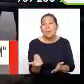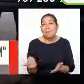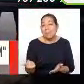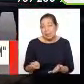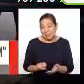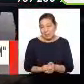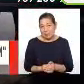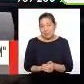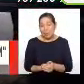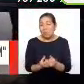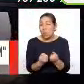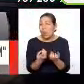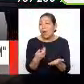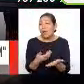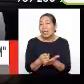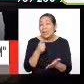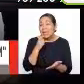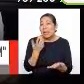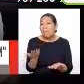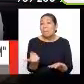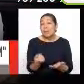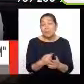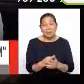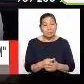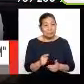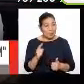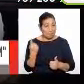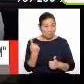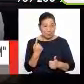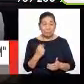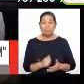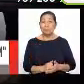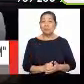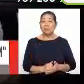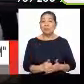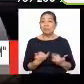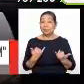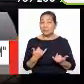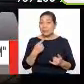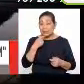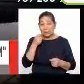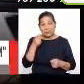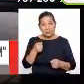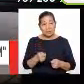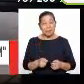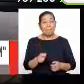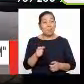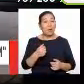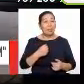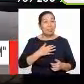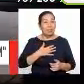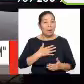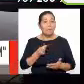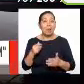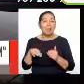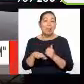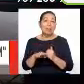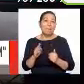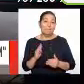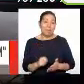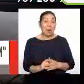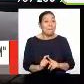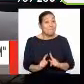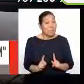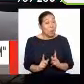solicitar una cantidad de dinero, que en primer lugar, bajo estas amenazas, el empresario tuvo que depositar.